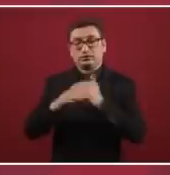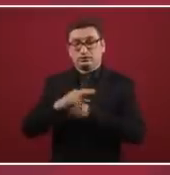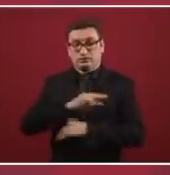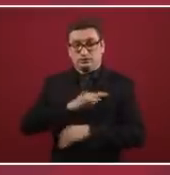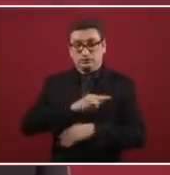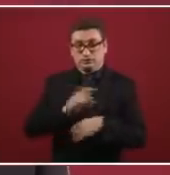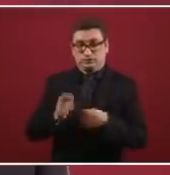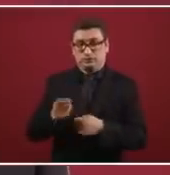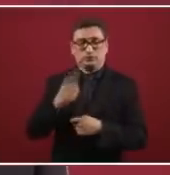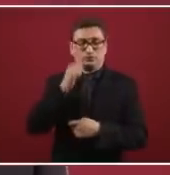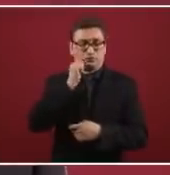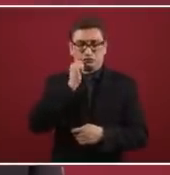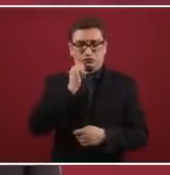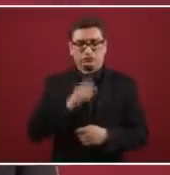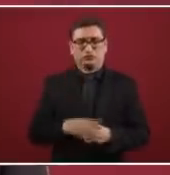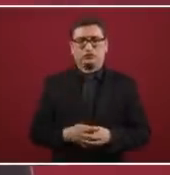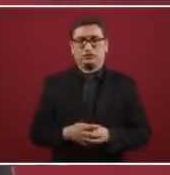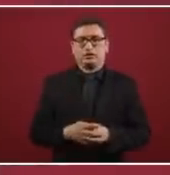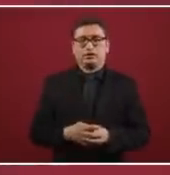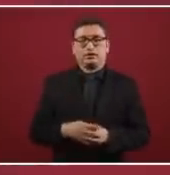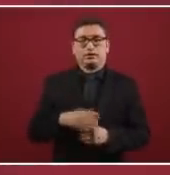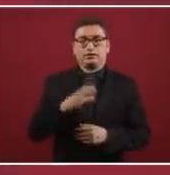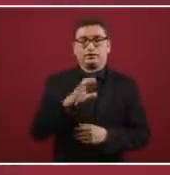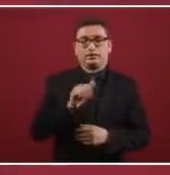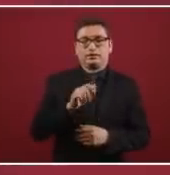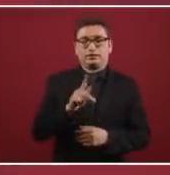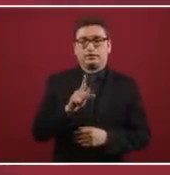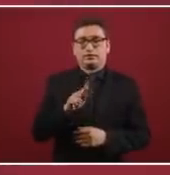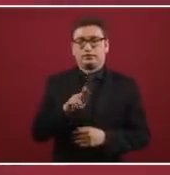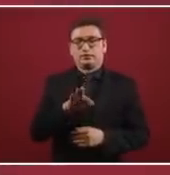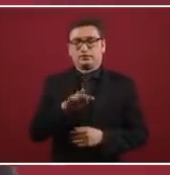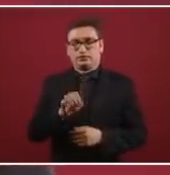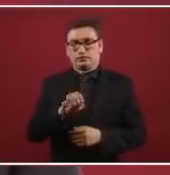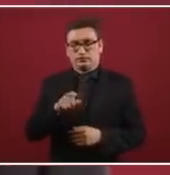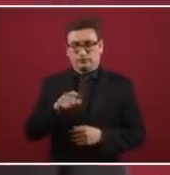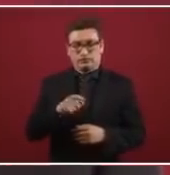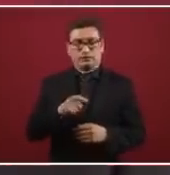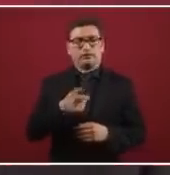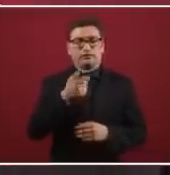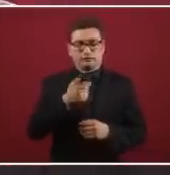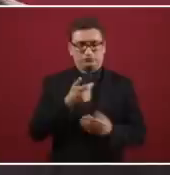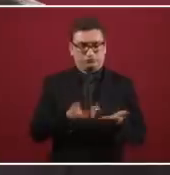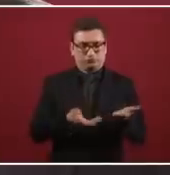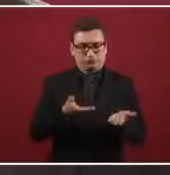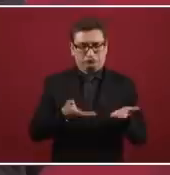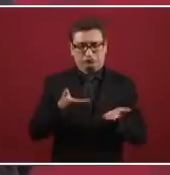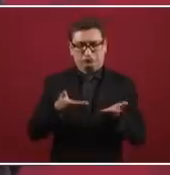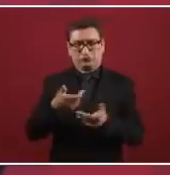concesionadas. Si Capufe mantiene esta política,